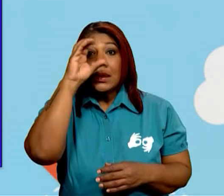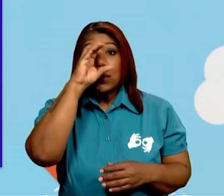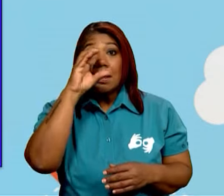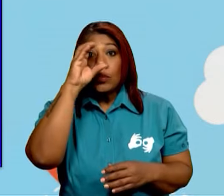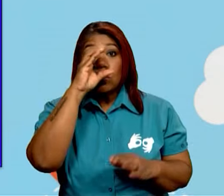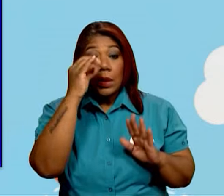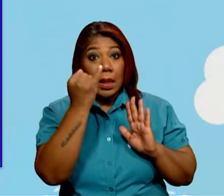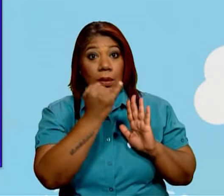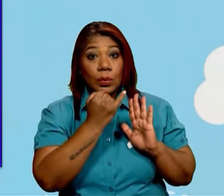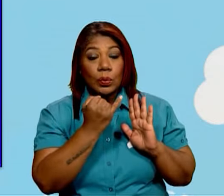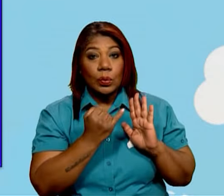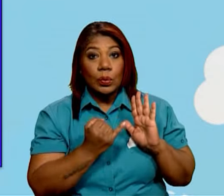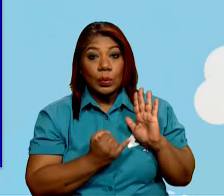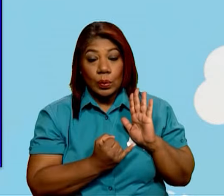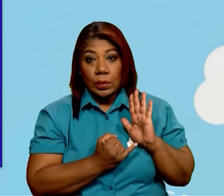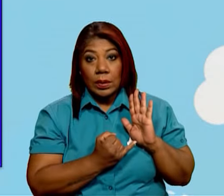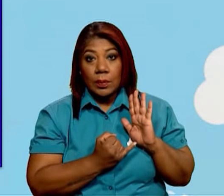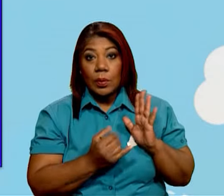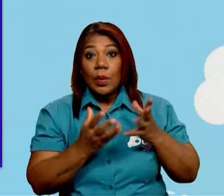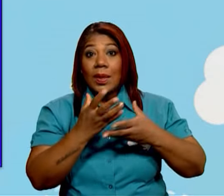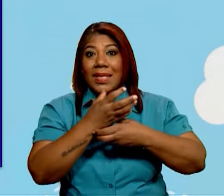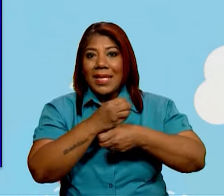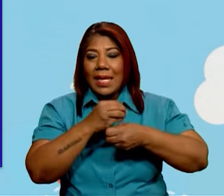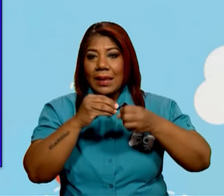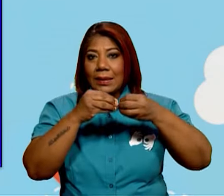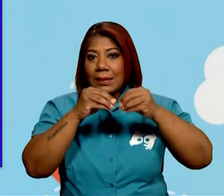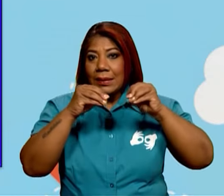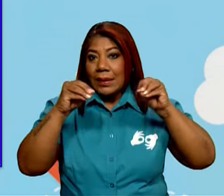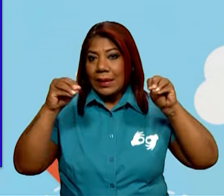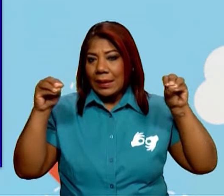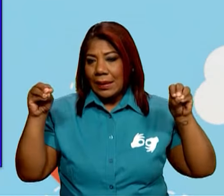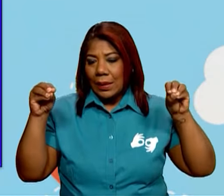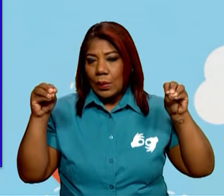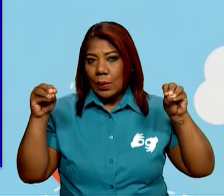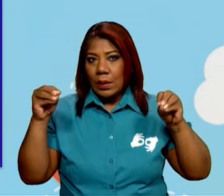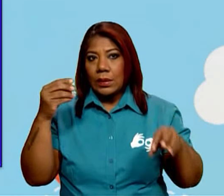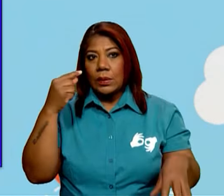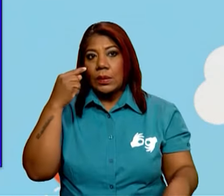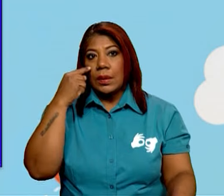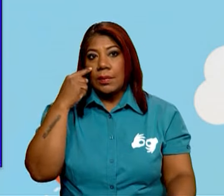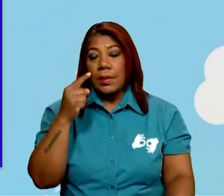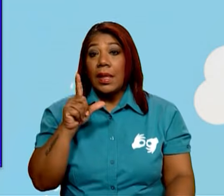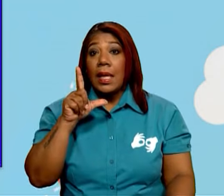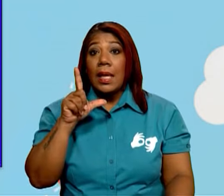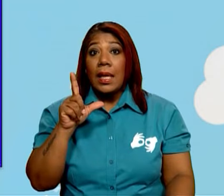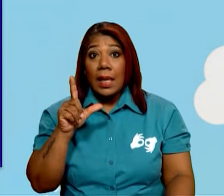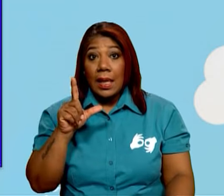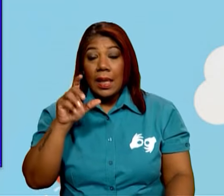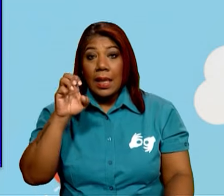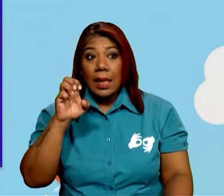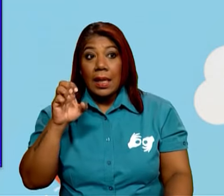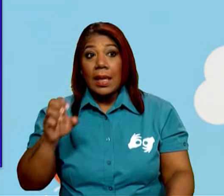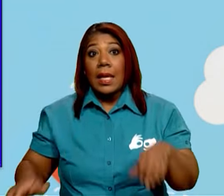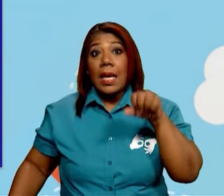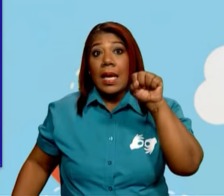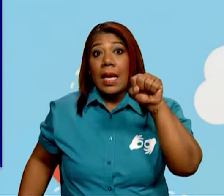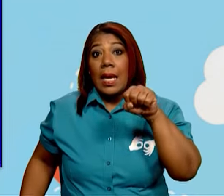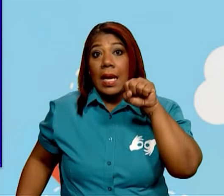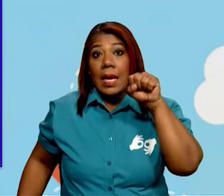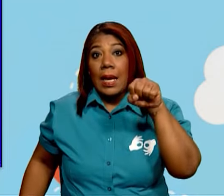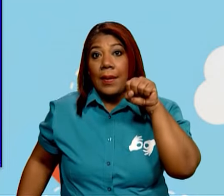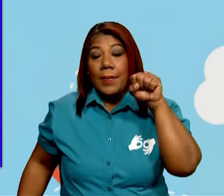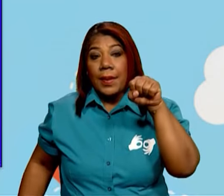ejemplo. ¿Cuál es el primer ejemplo que está ahí? ¿Cómo vamos a completarlo? La primera es el. Ahí está